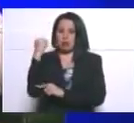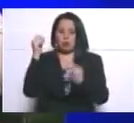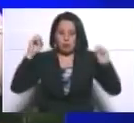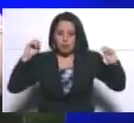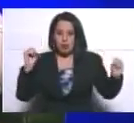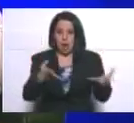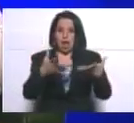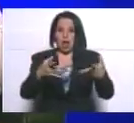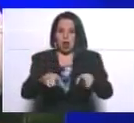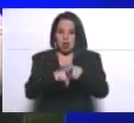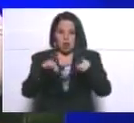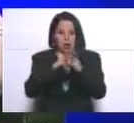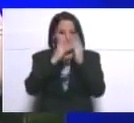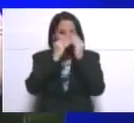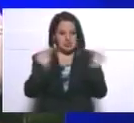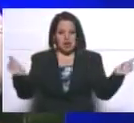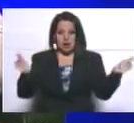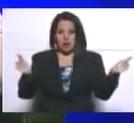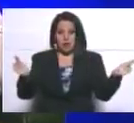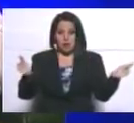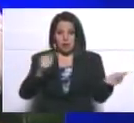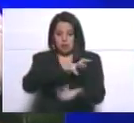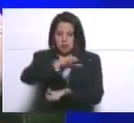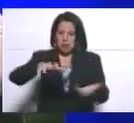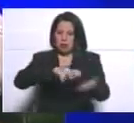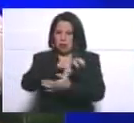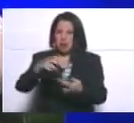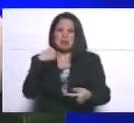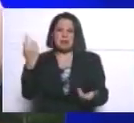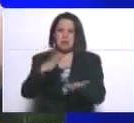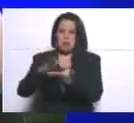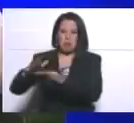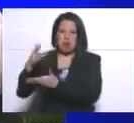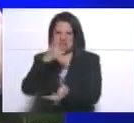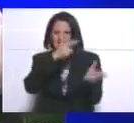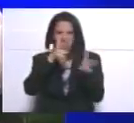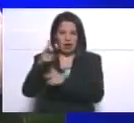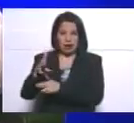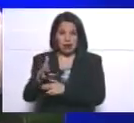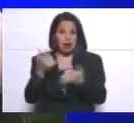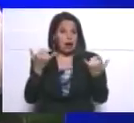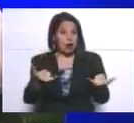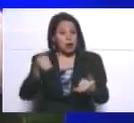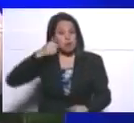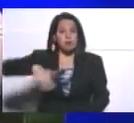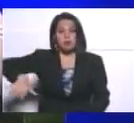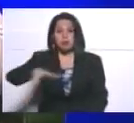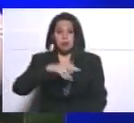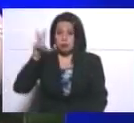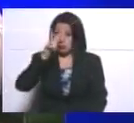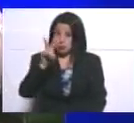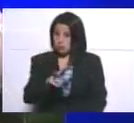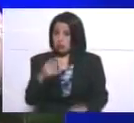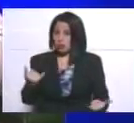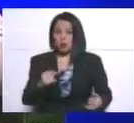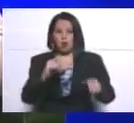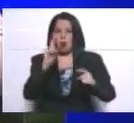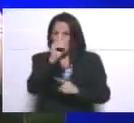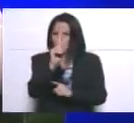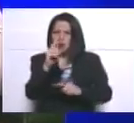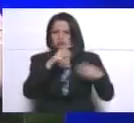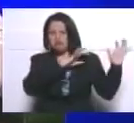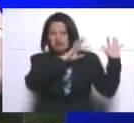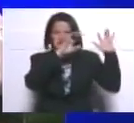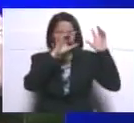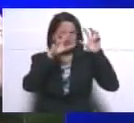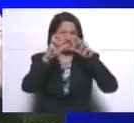de la constituyente contra la violencia, contra la muerte, contra las balas, y que el pueblo de Venezuela haya salido como una sola fuerza, como una sola voz,